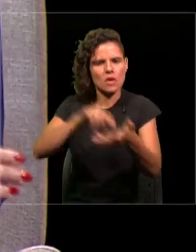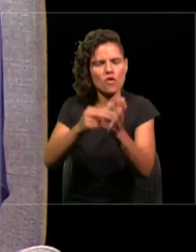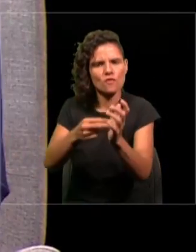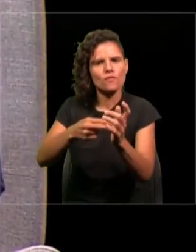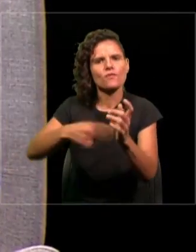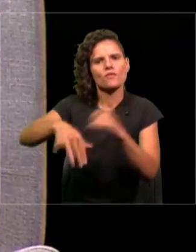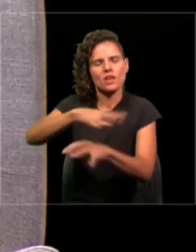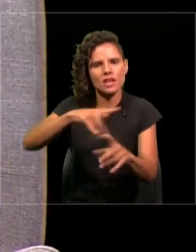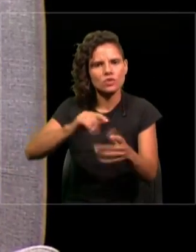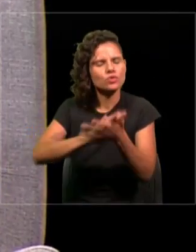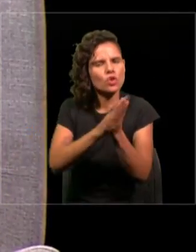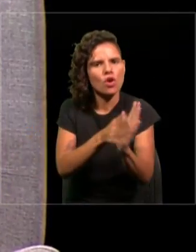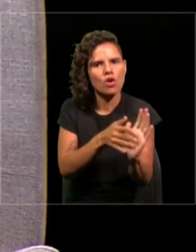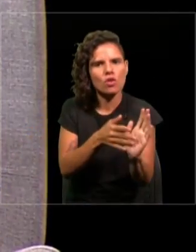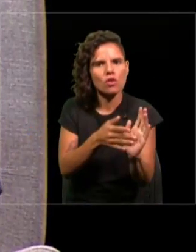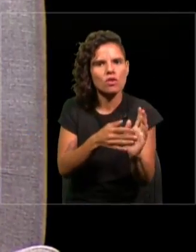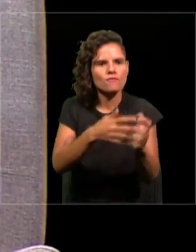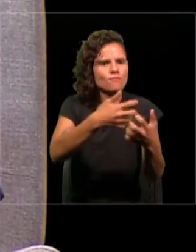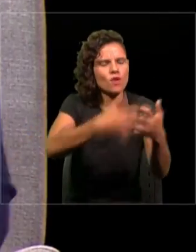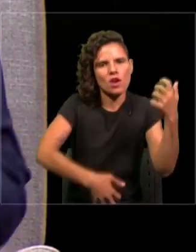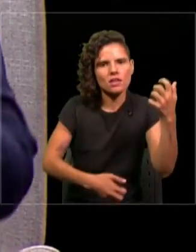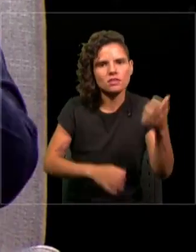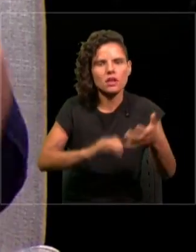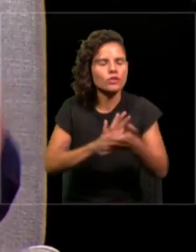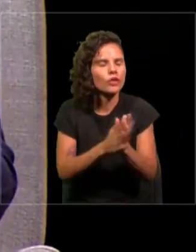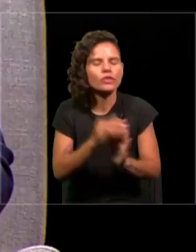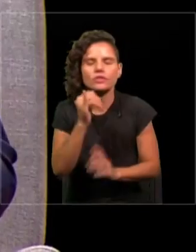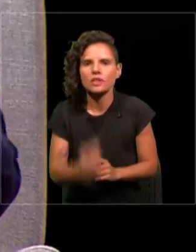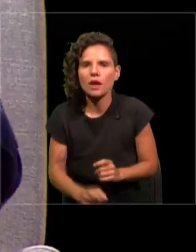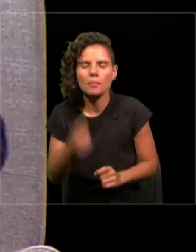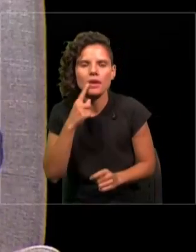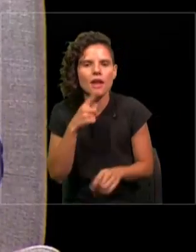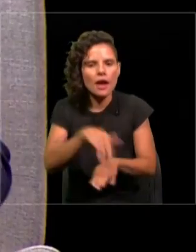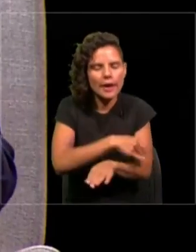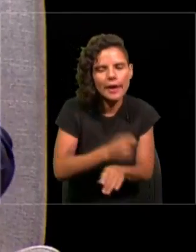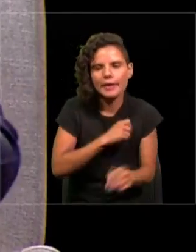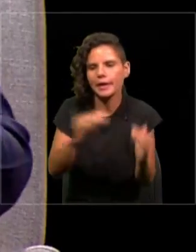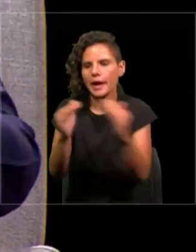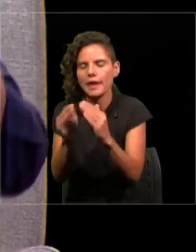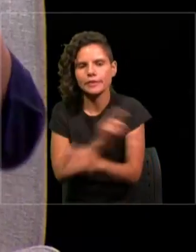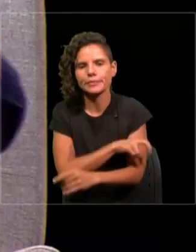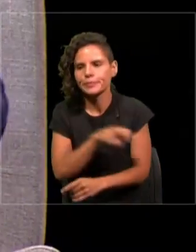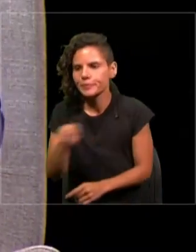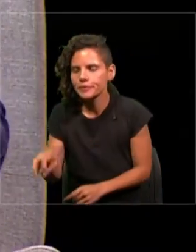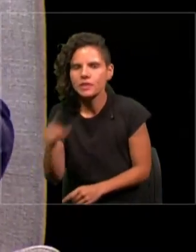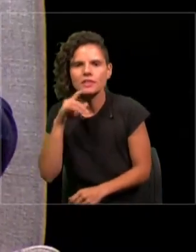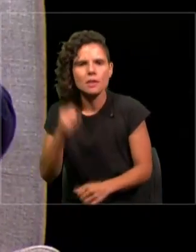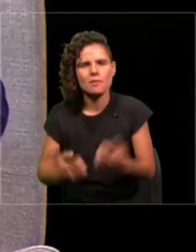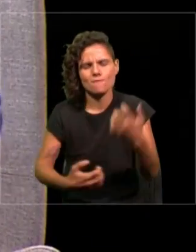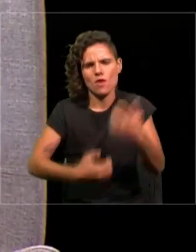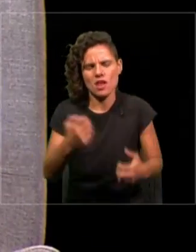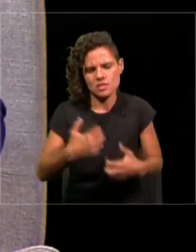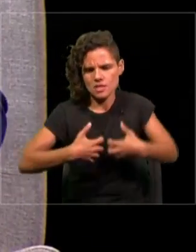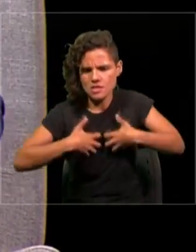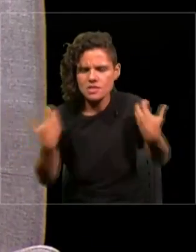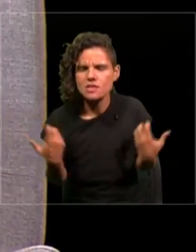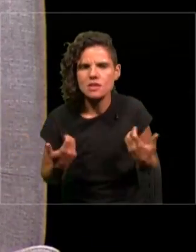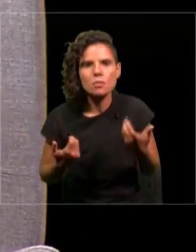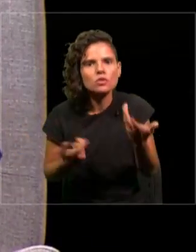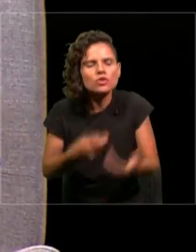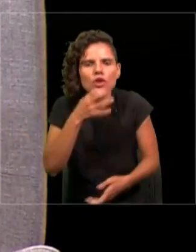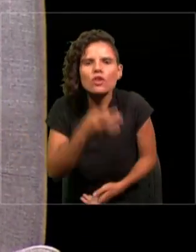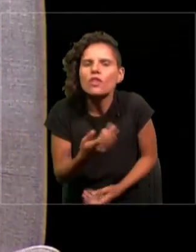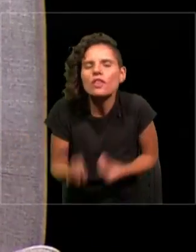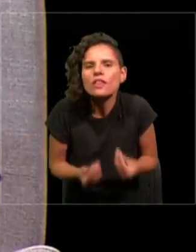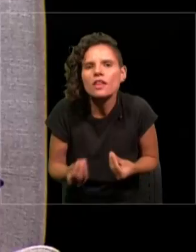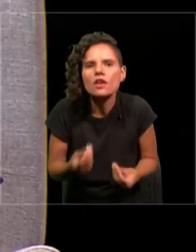desde la calle hasta la casa, ¿cierto? En todos los niveles, finalmente es la violencia, la agresividad, y por eso yo decía la